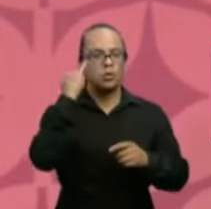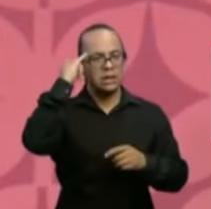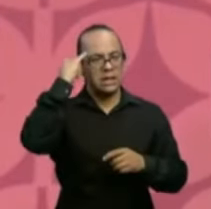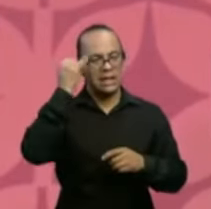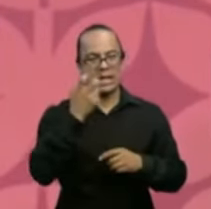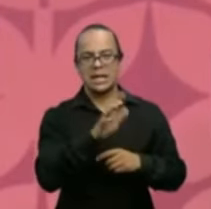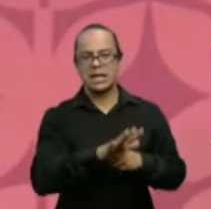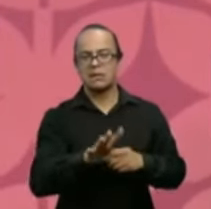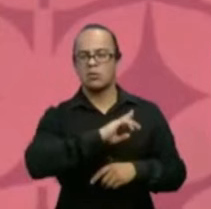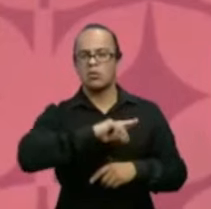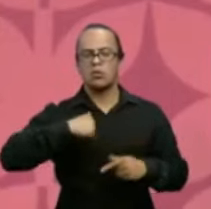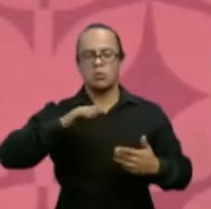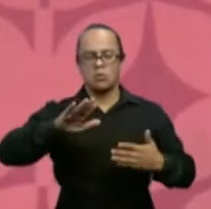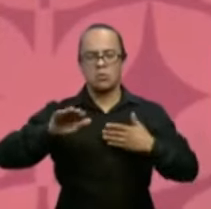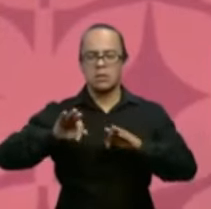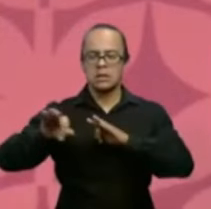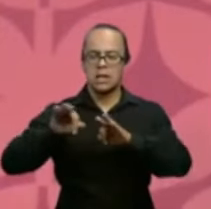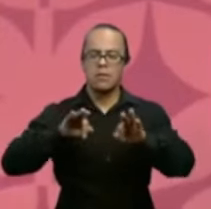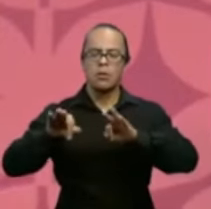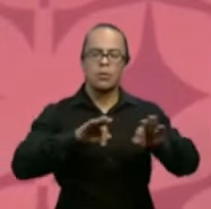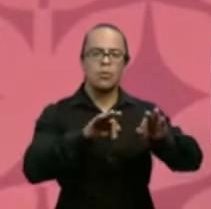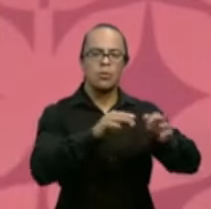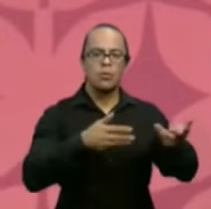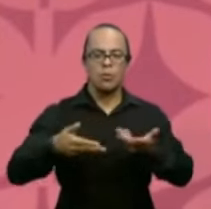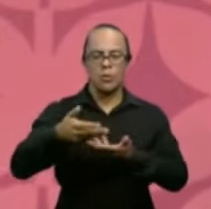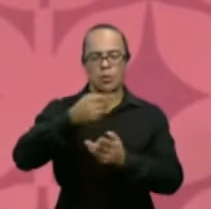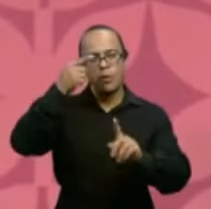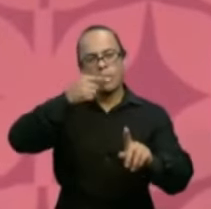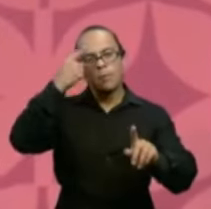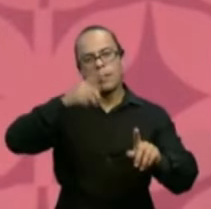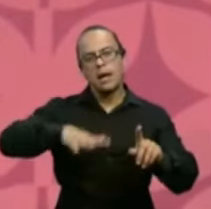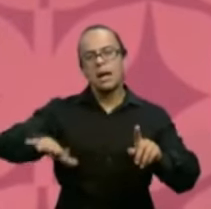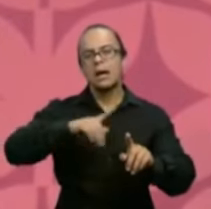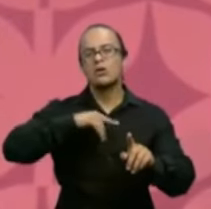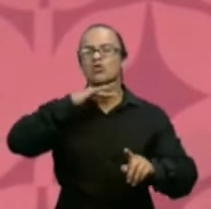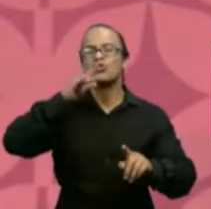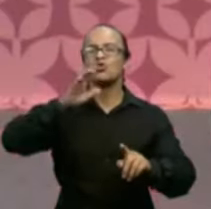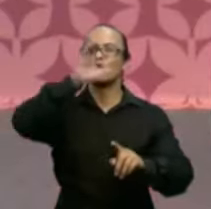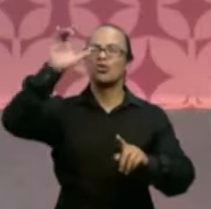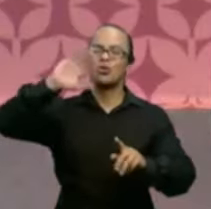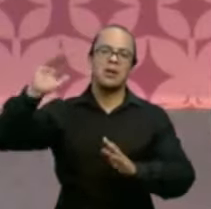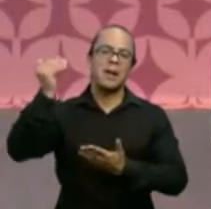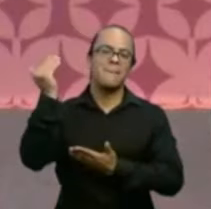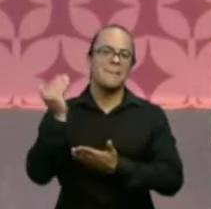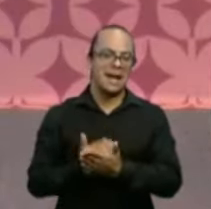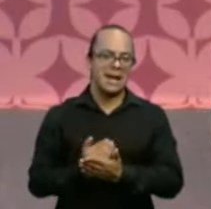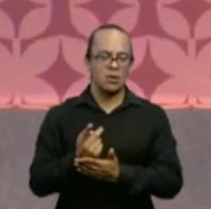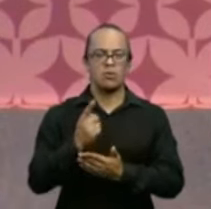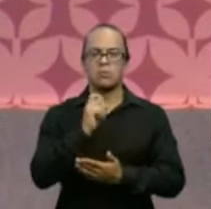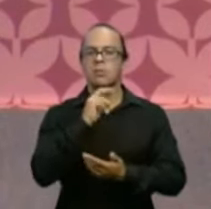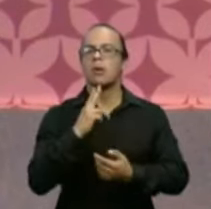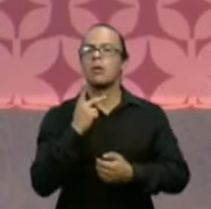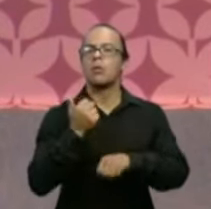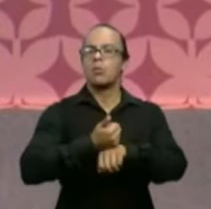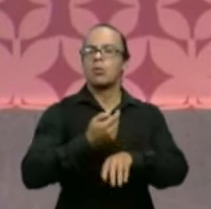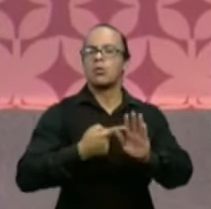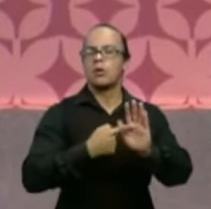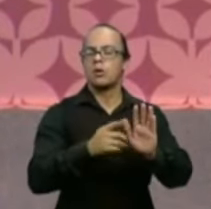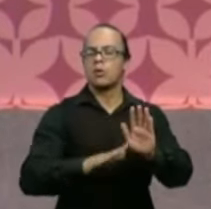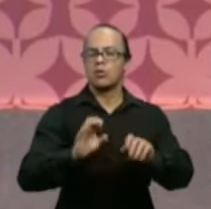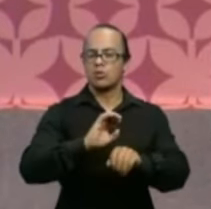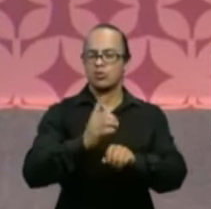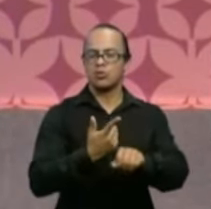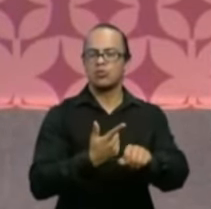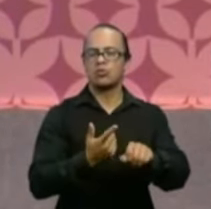tarea de realizar acciones que mitiguen los gases de efecto invernadero y fomentaremos la adaptación de la sociedad